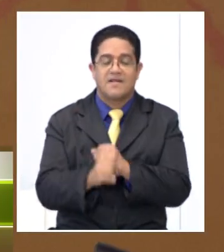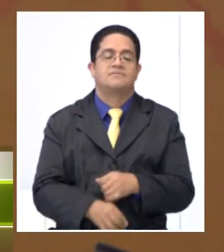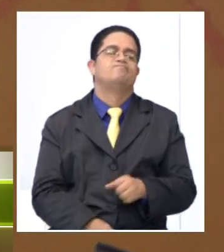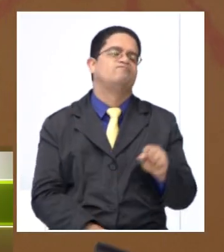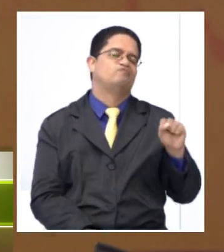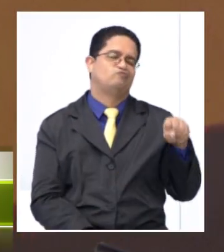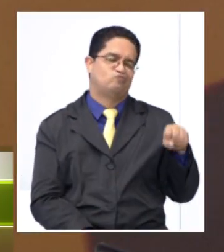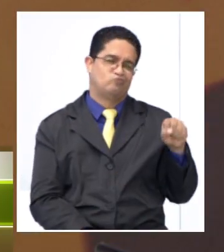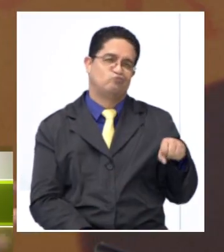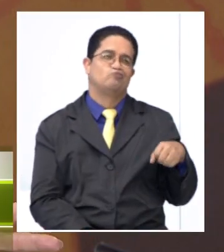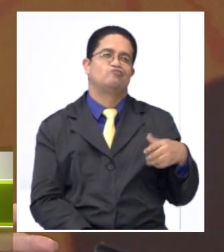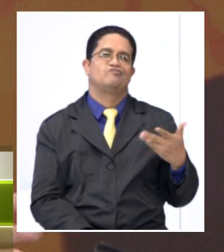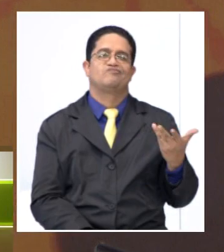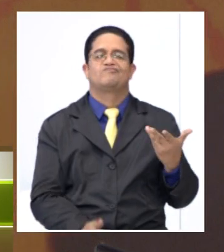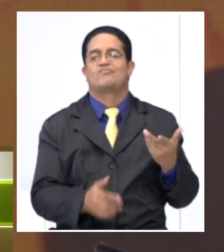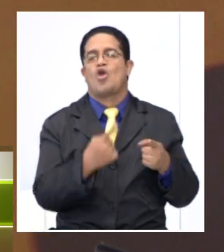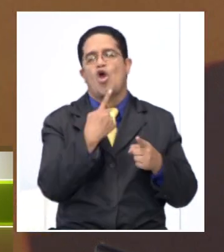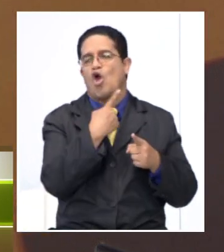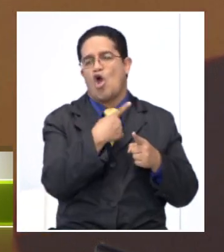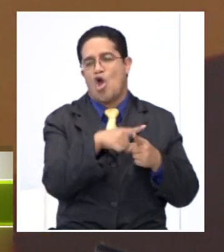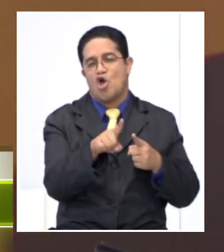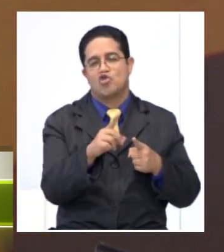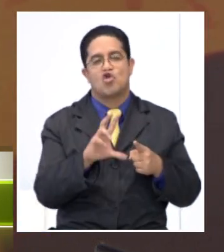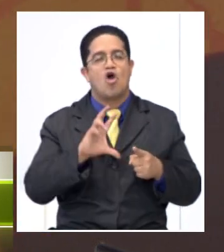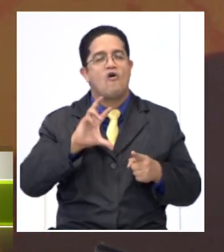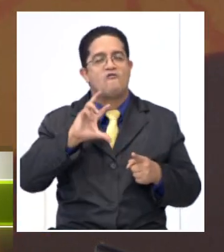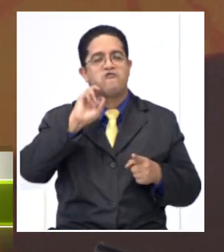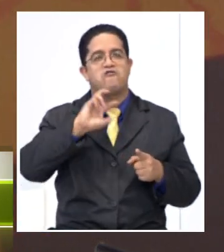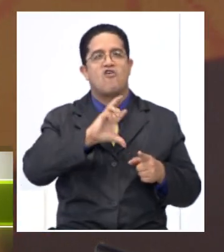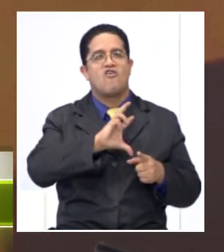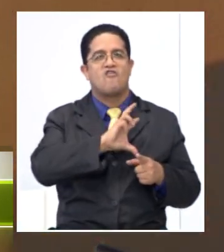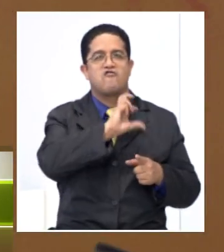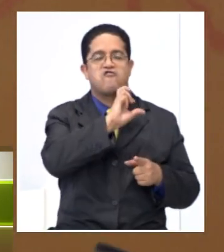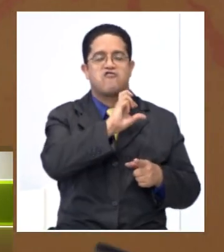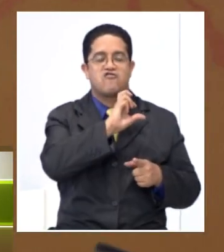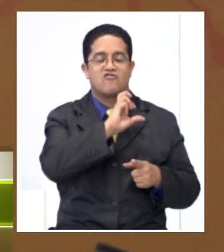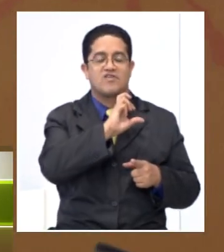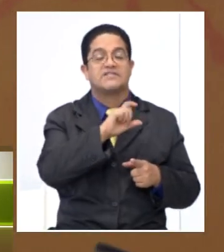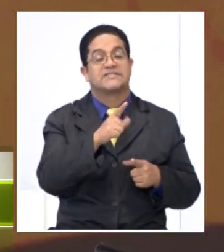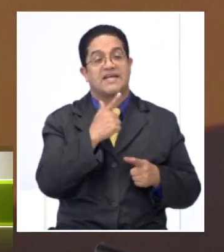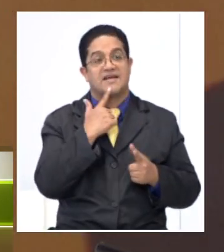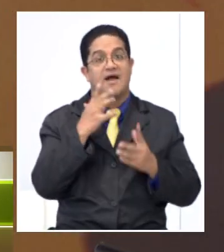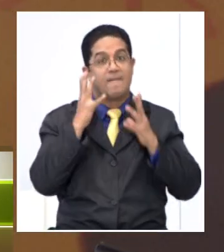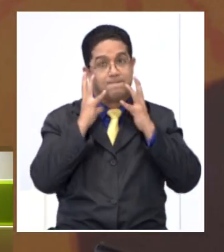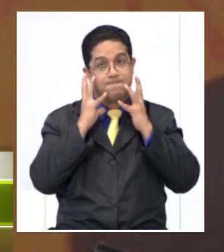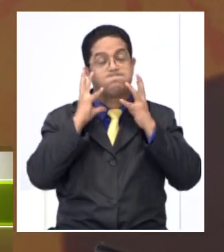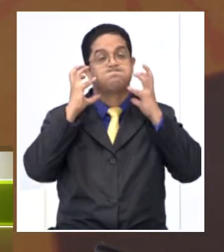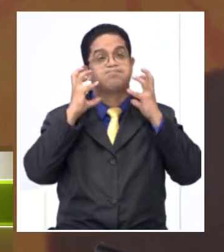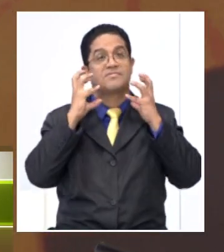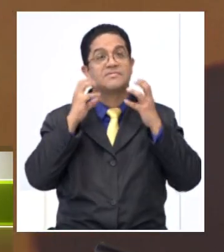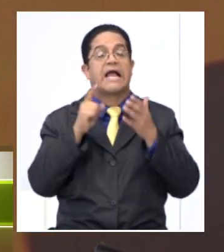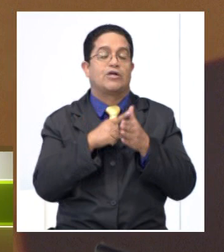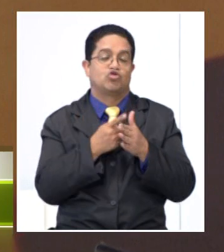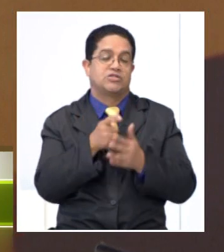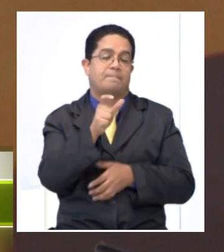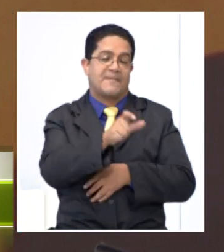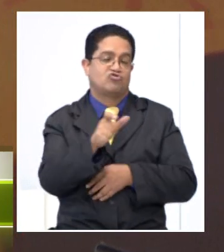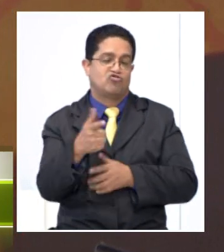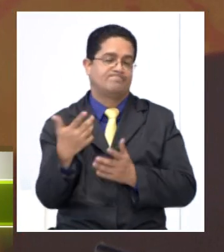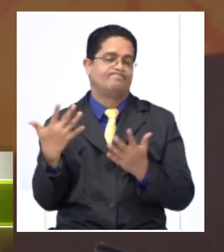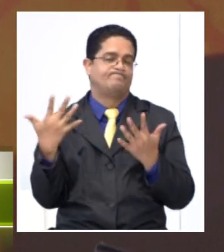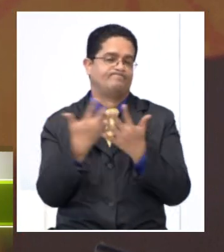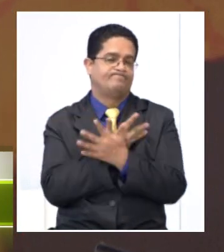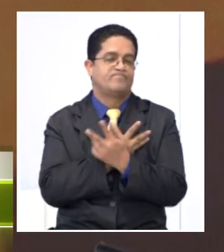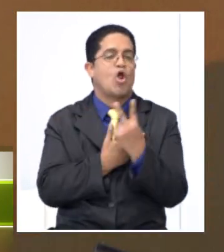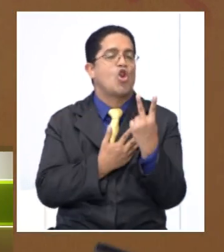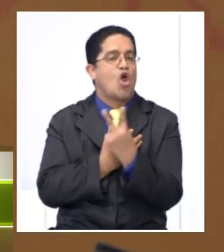de pronto sintético o quizás otro tipo de inyectable que te aportan un poco de volumen, entonces el paciente tiende a confundir